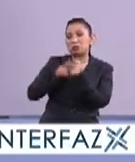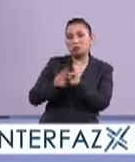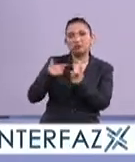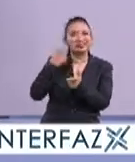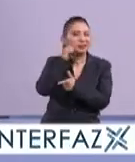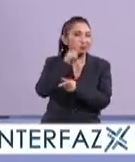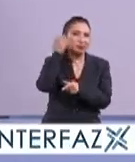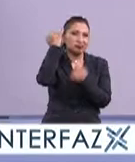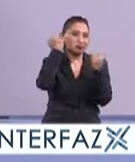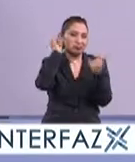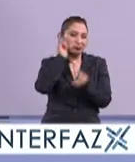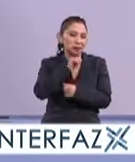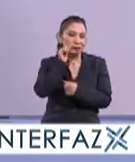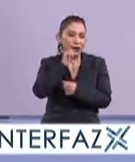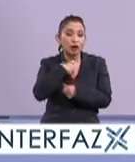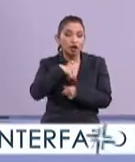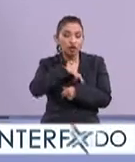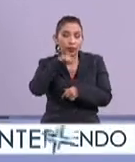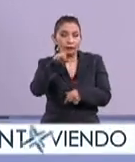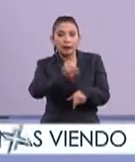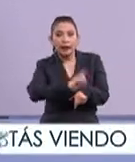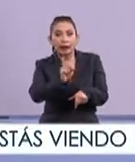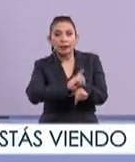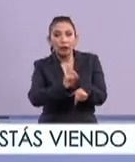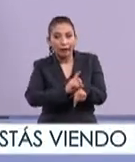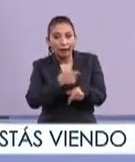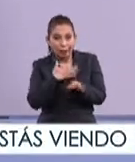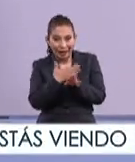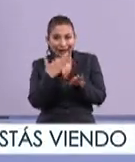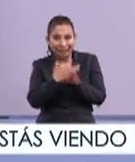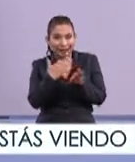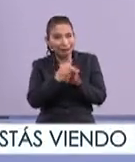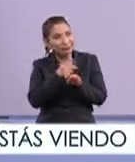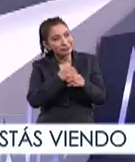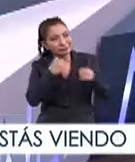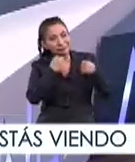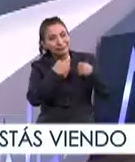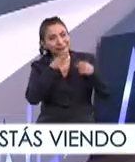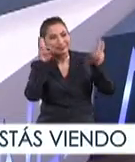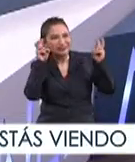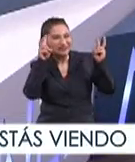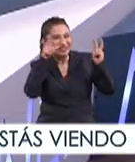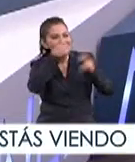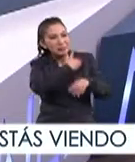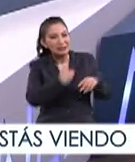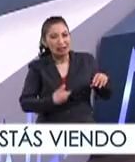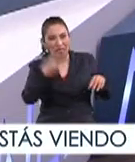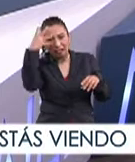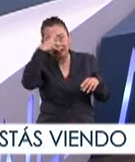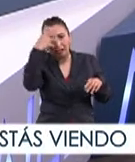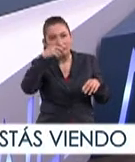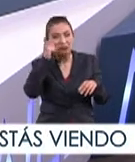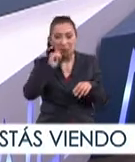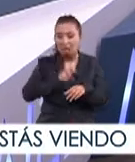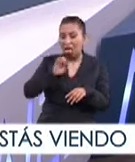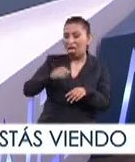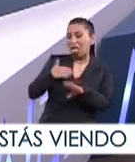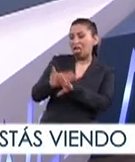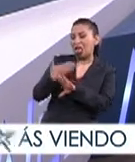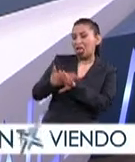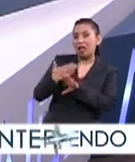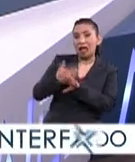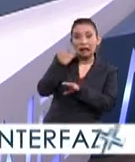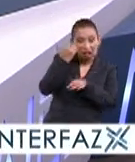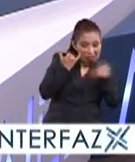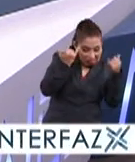movimientos. Nosotros vivimos día a día en estos momentos con el tema del presidente Donald Trump y todas las medidas que